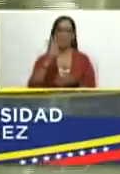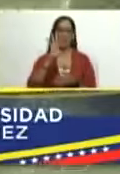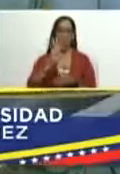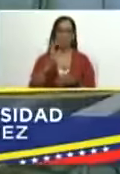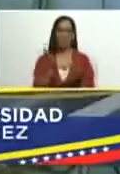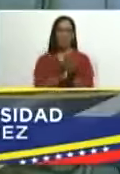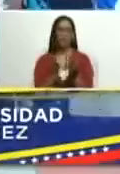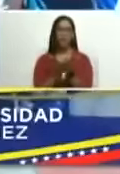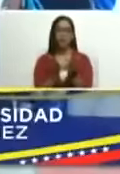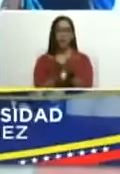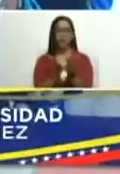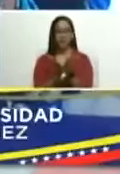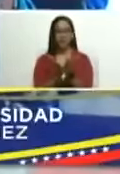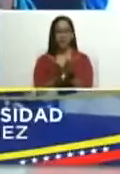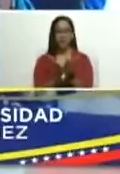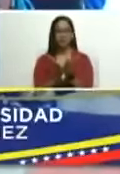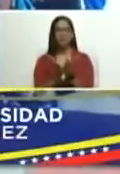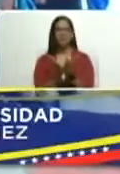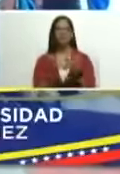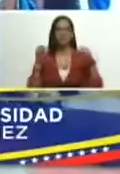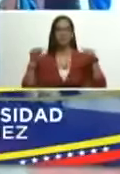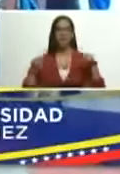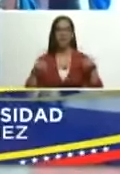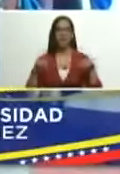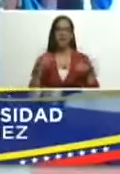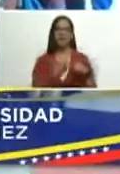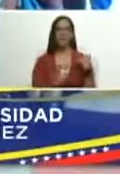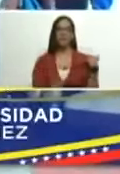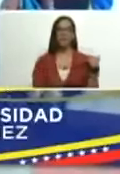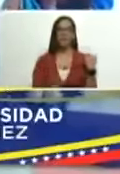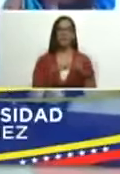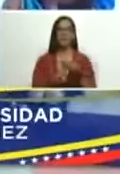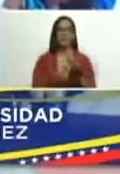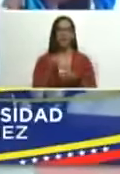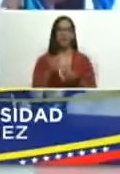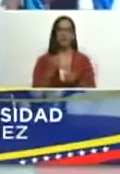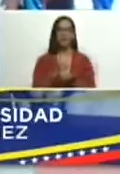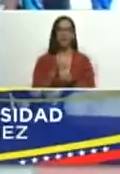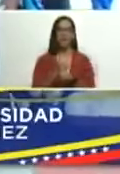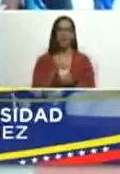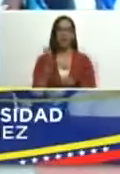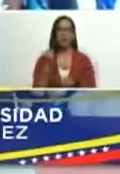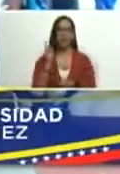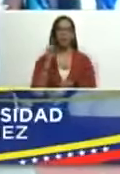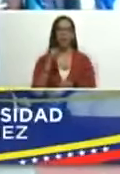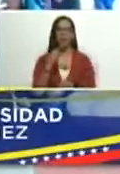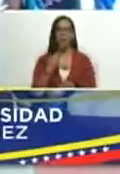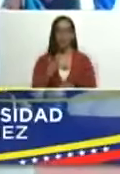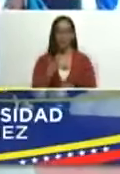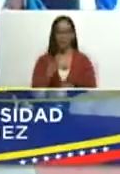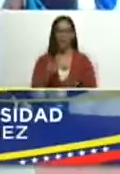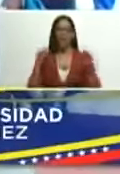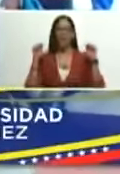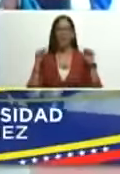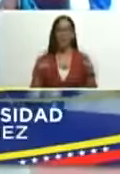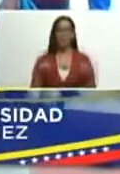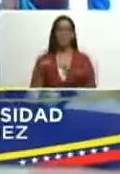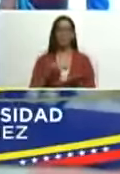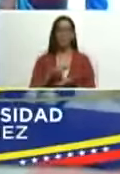3.345 estudiantes. Acá, presidente, se ha hecho un trabajo, como usted lo dijo, esta sede